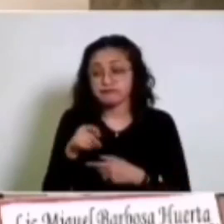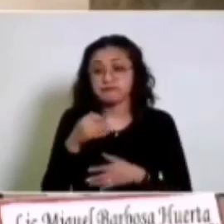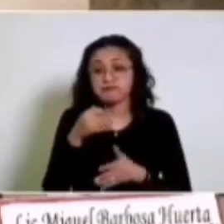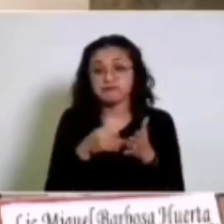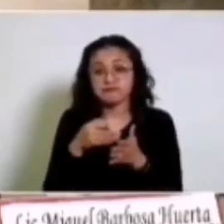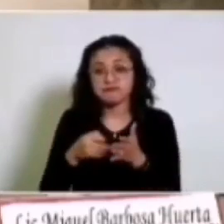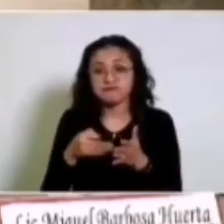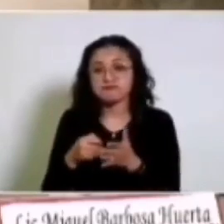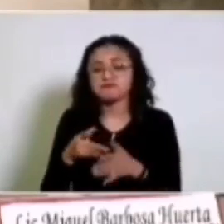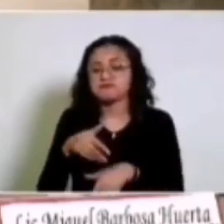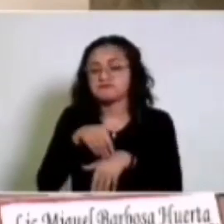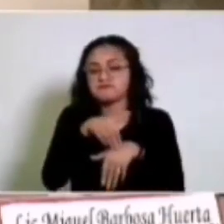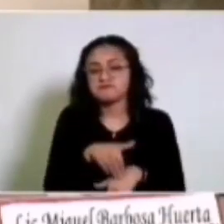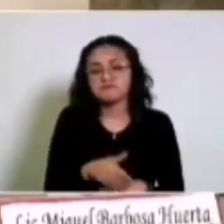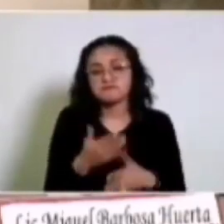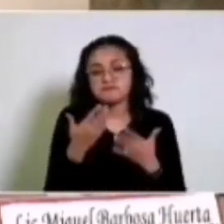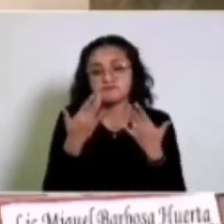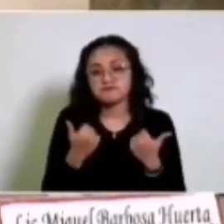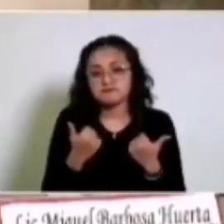de disciplina